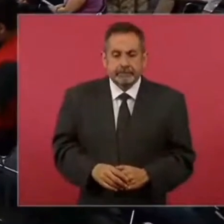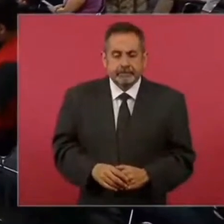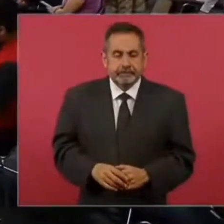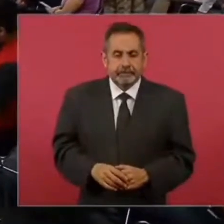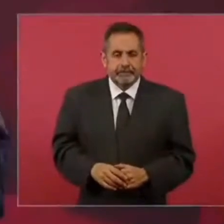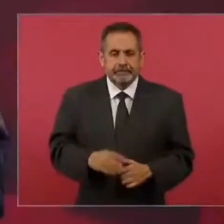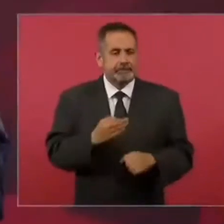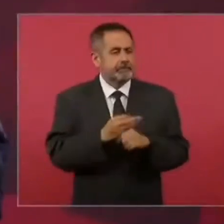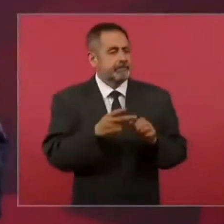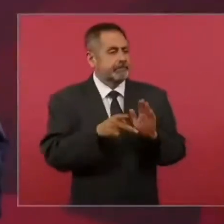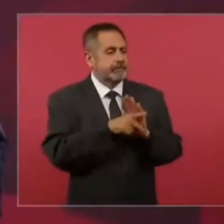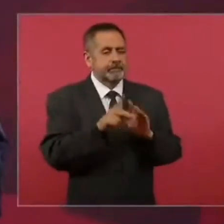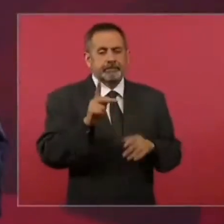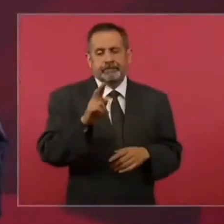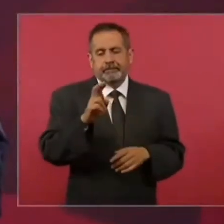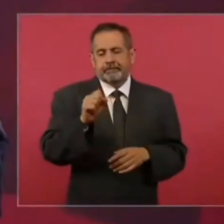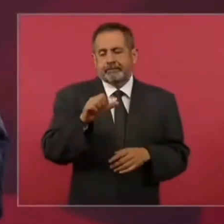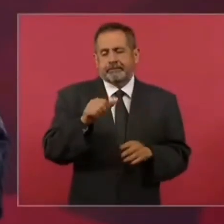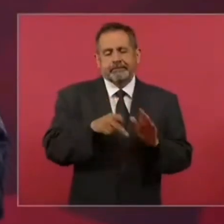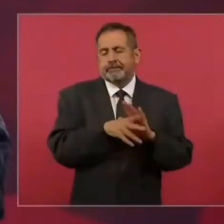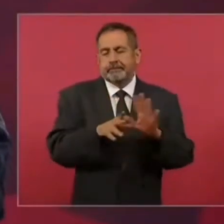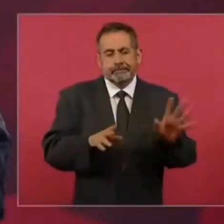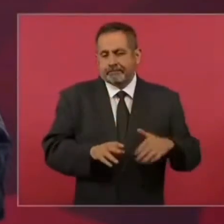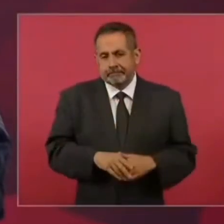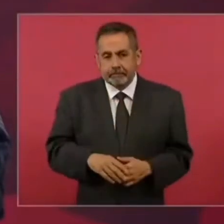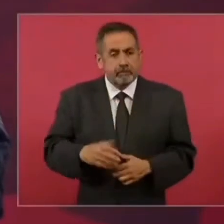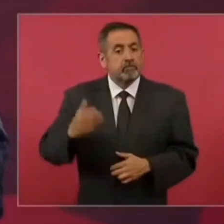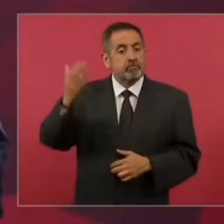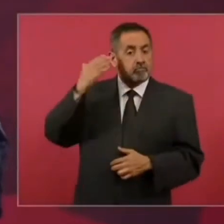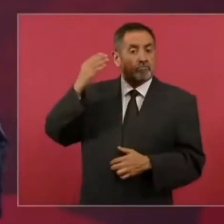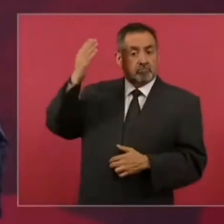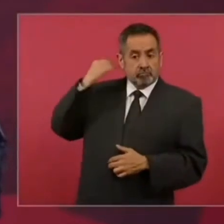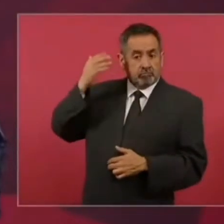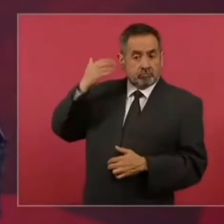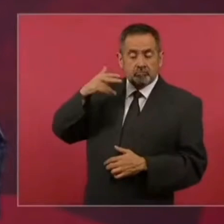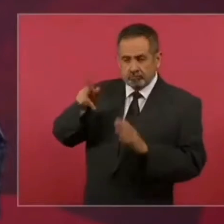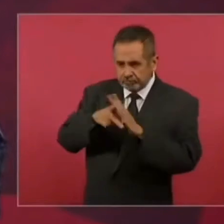Como la prensa, también, que era como una escuela,